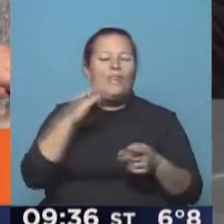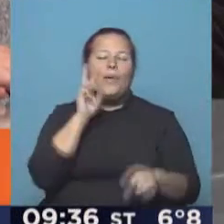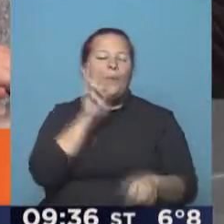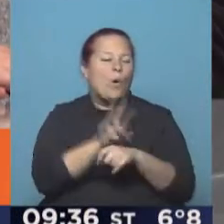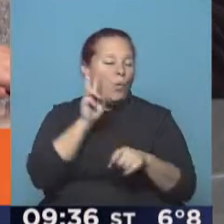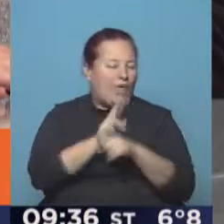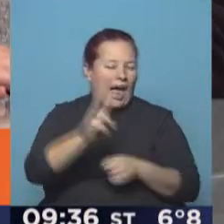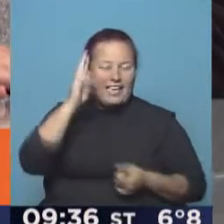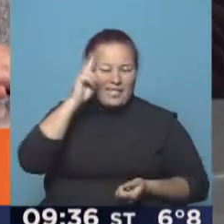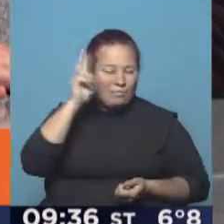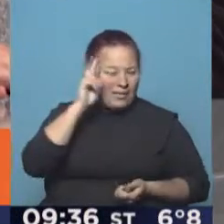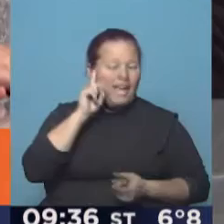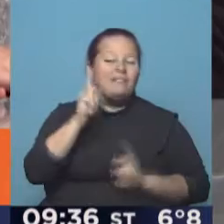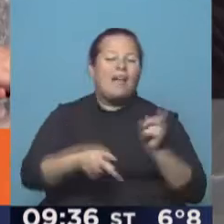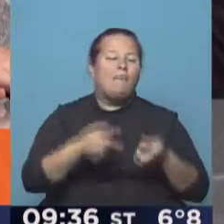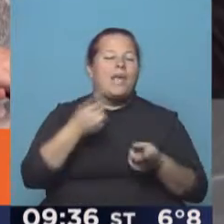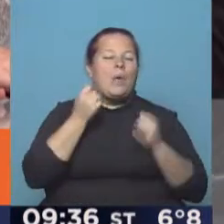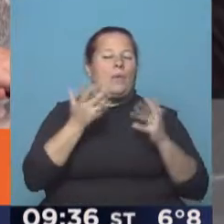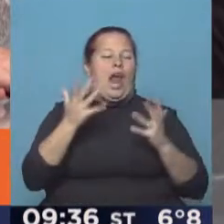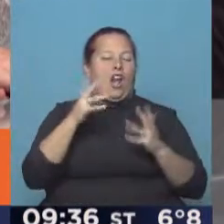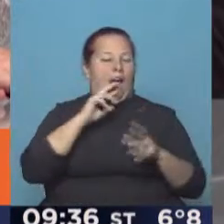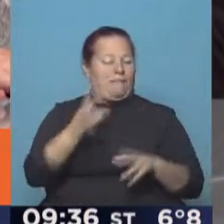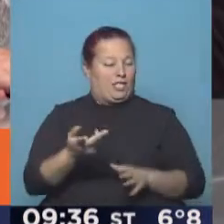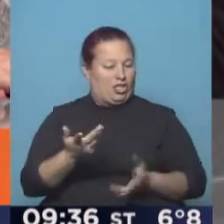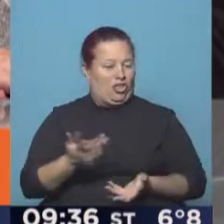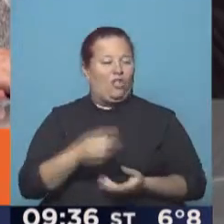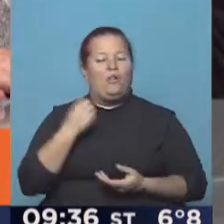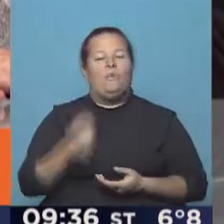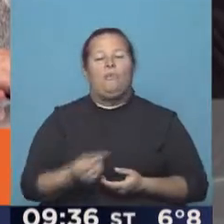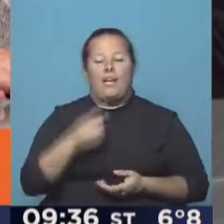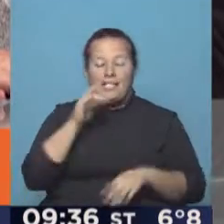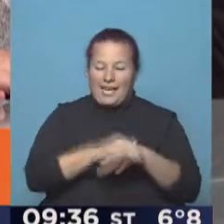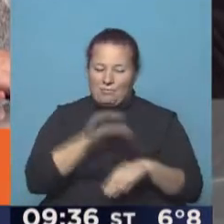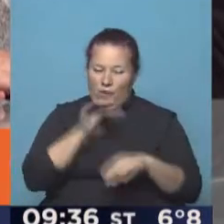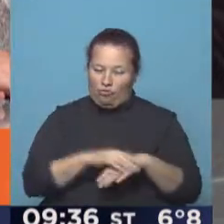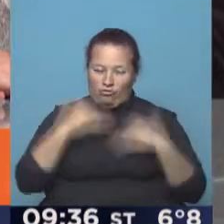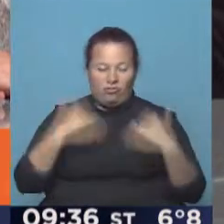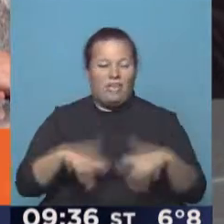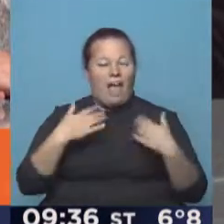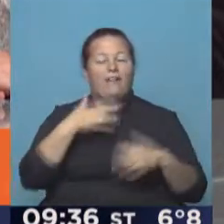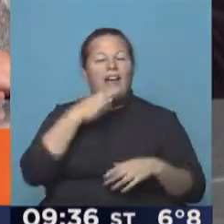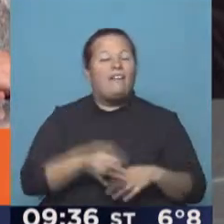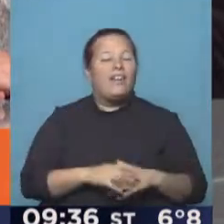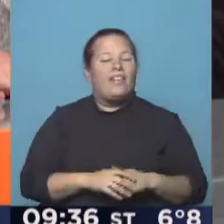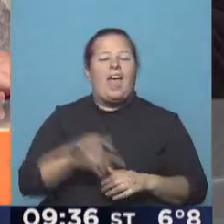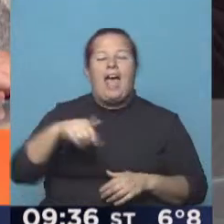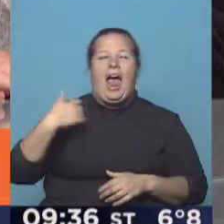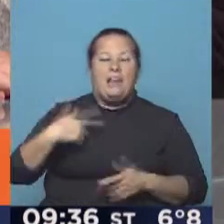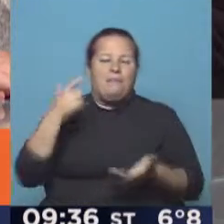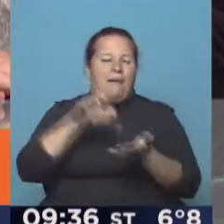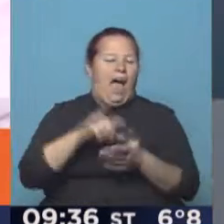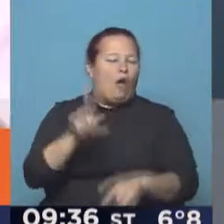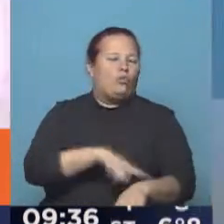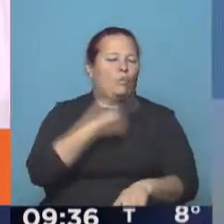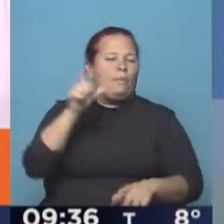cuidar, respetar y sobre todo valorar el apellido, porque es una responsabilidad. La verdad que estamos en un país donde estamos acostumbrados a